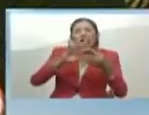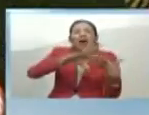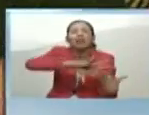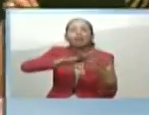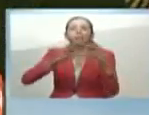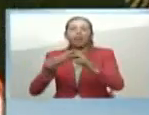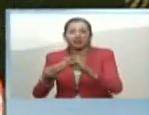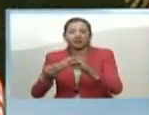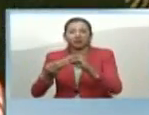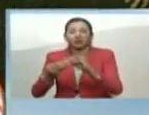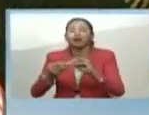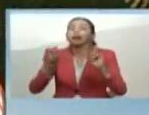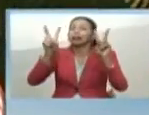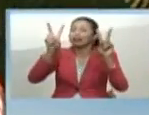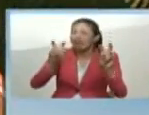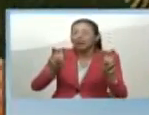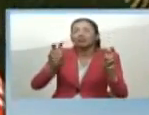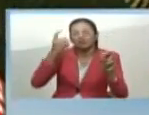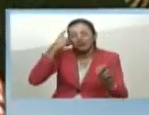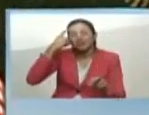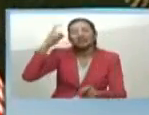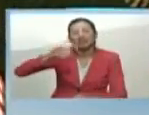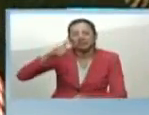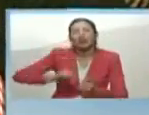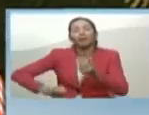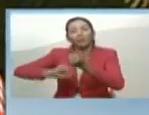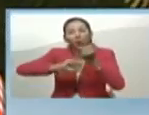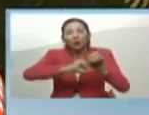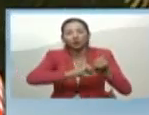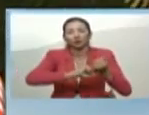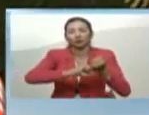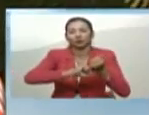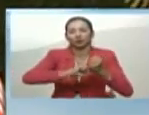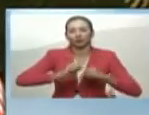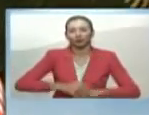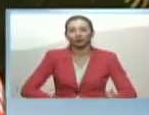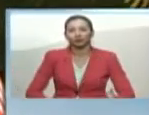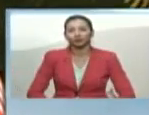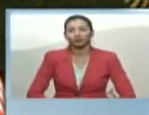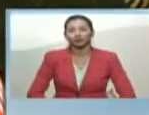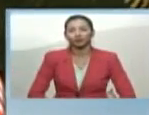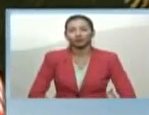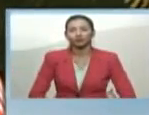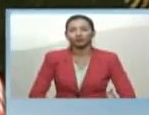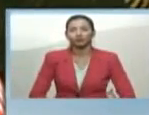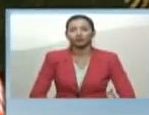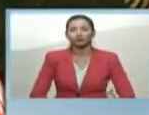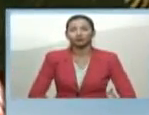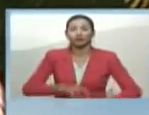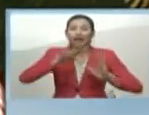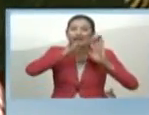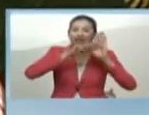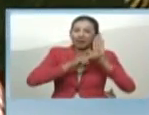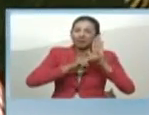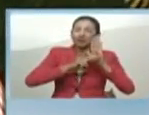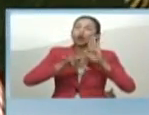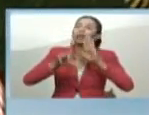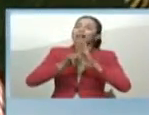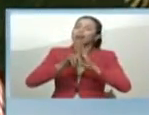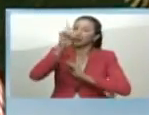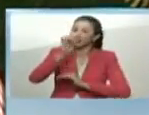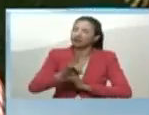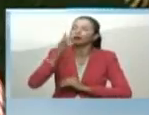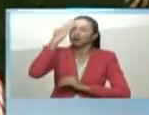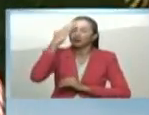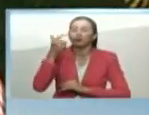tema de exigencia y apoyo el reglamento Bueno hay que revisar ese reglamento